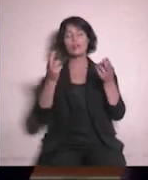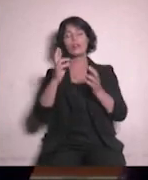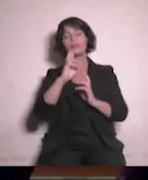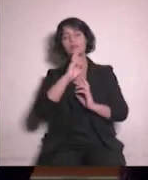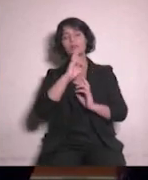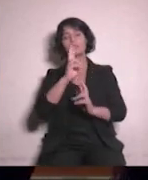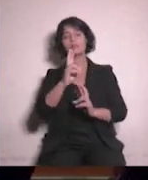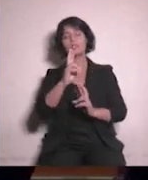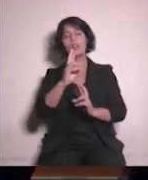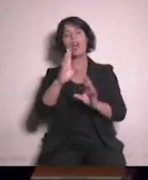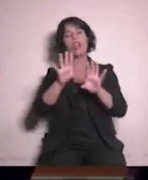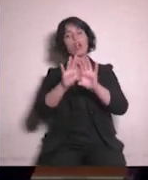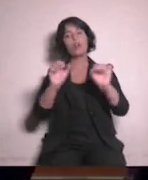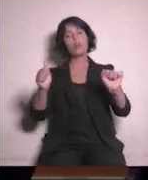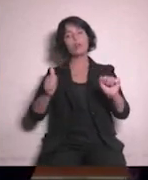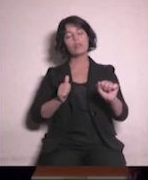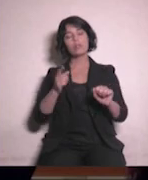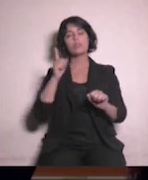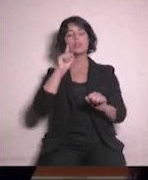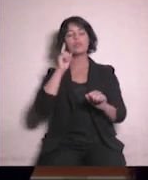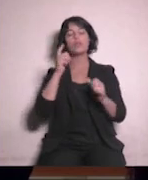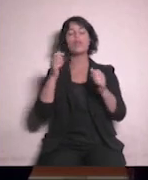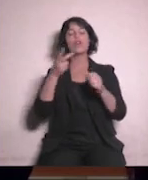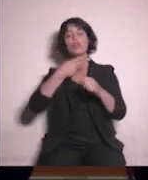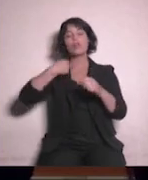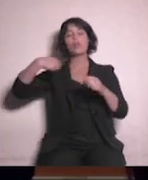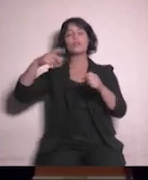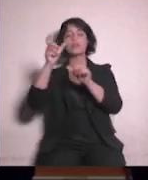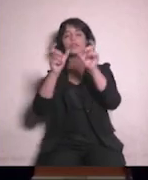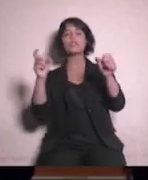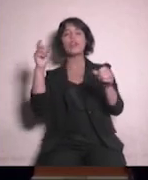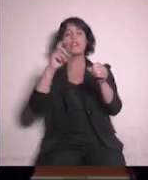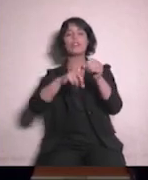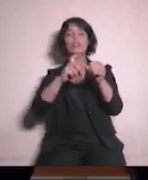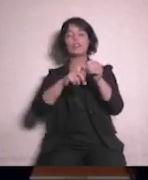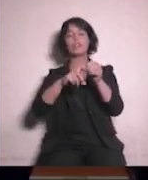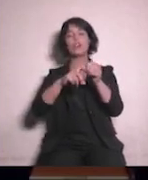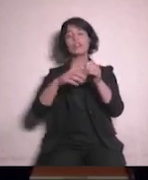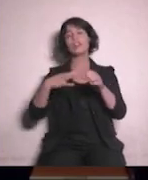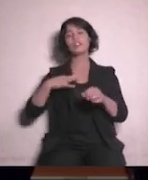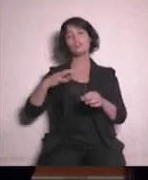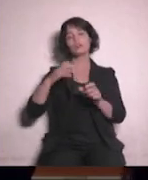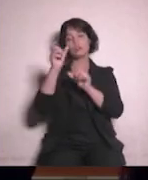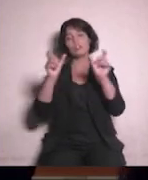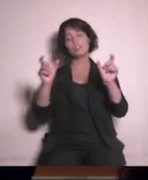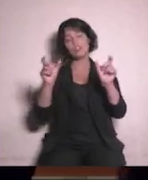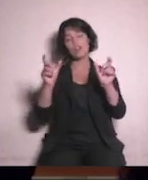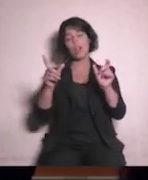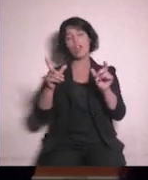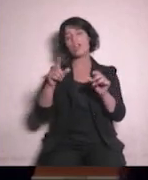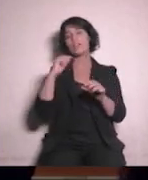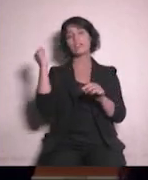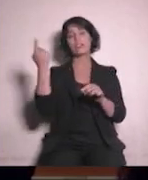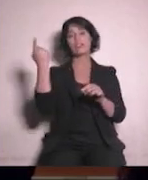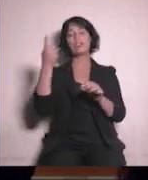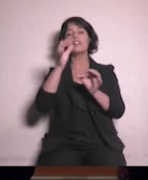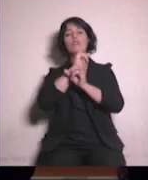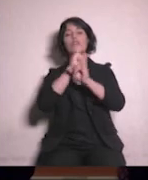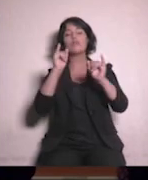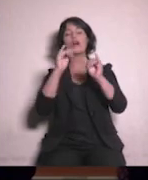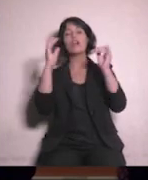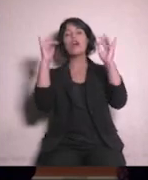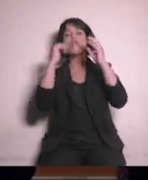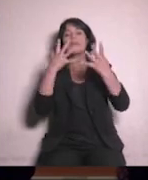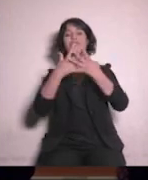responde al compromiso que tenemos con nuestros afiliados y la ciudadanía en general, en informar de forma